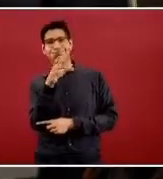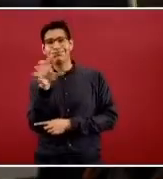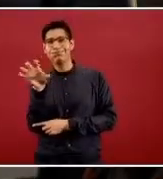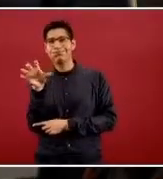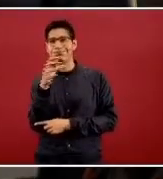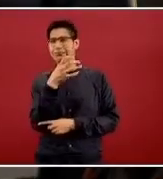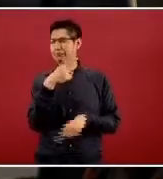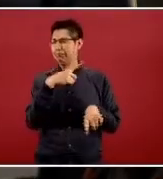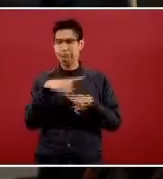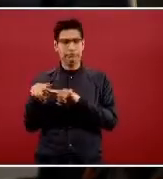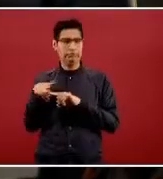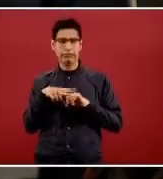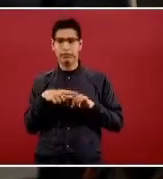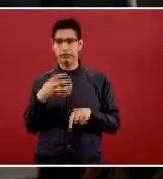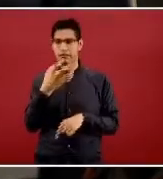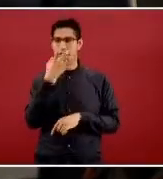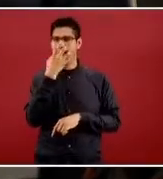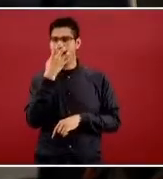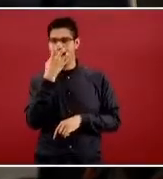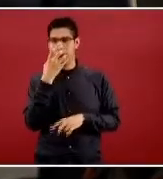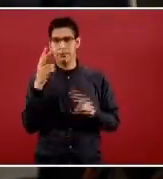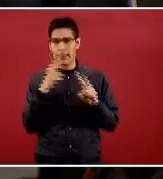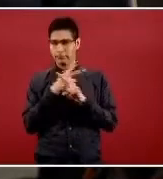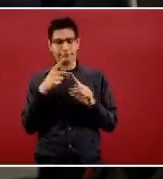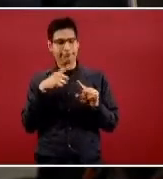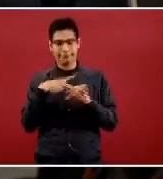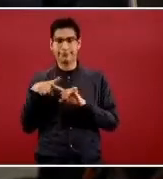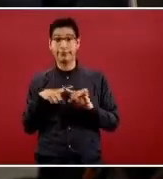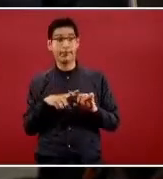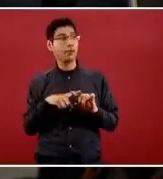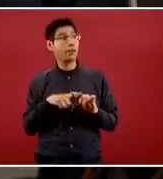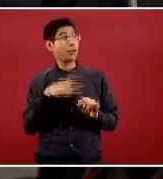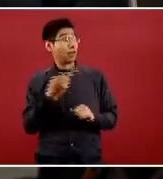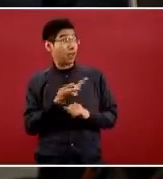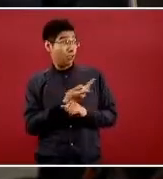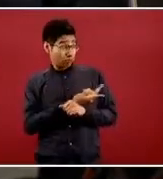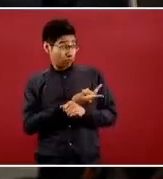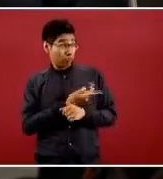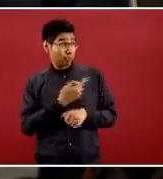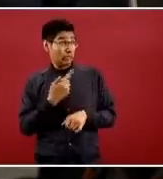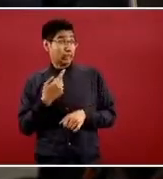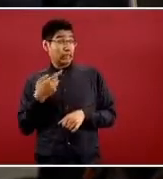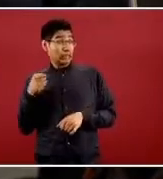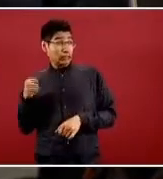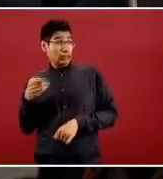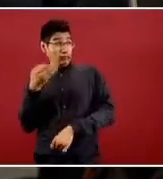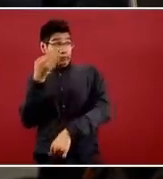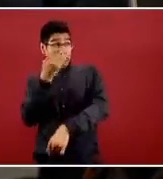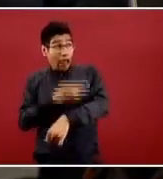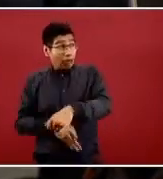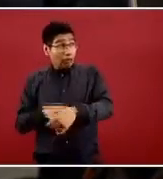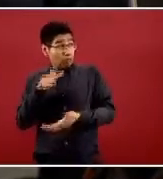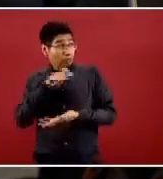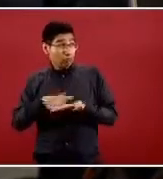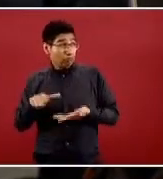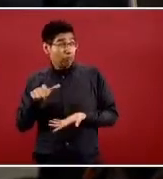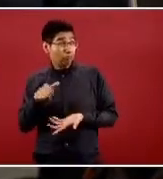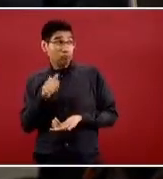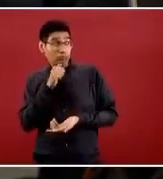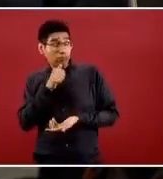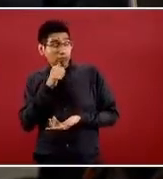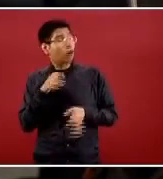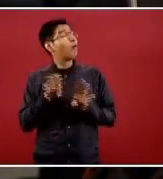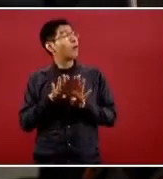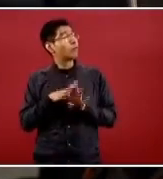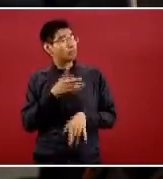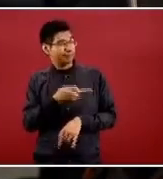proveedores? Habían dicho que había proveedores que estaban alzando mucho las… ¿O llegamos tarde a la compra de ellos, por un lado, a la compra de insumos? Y por otro lado, preguntarle